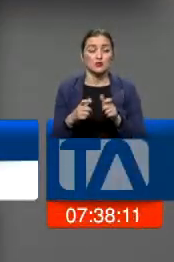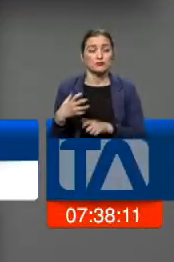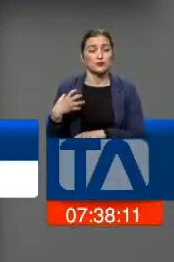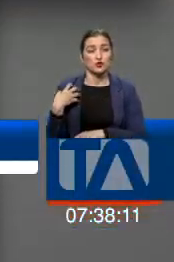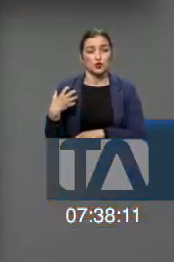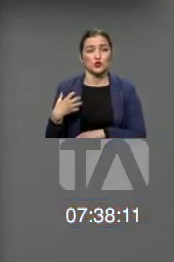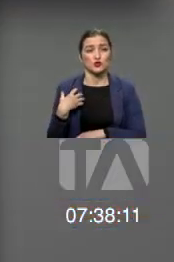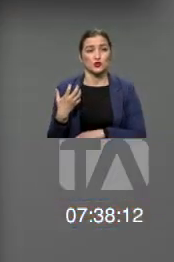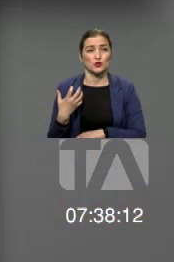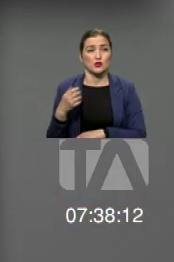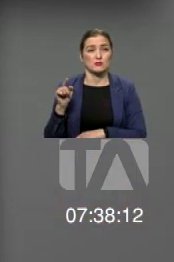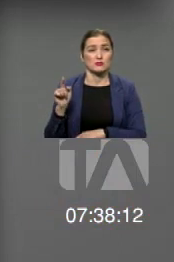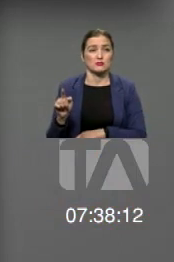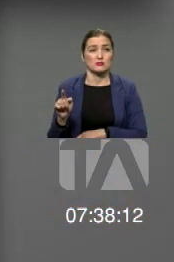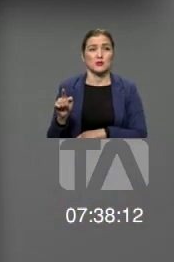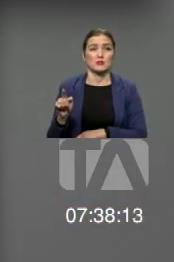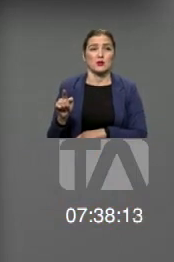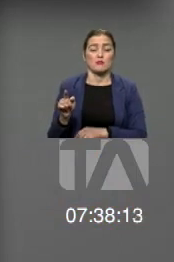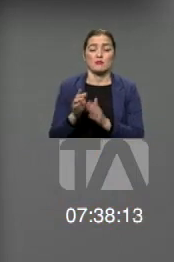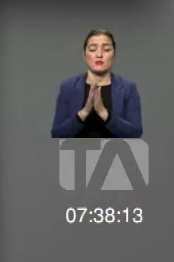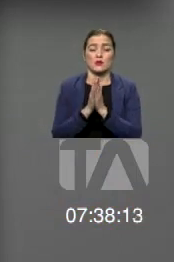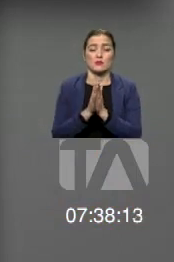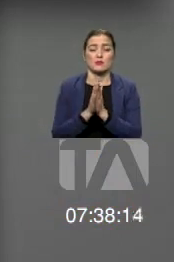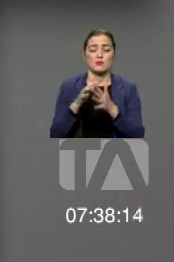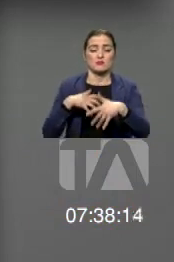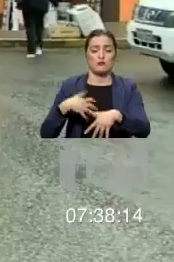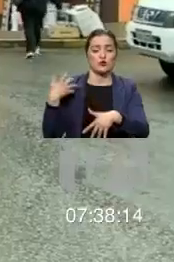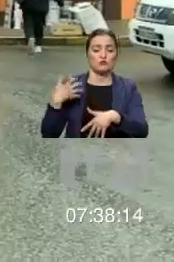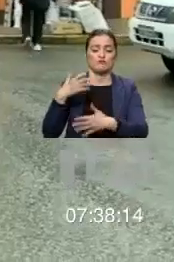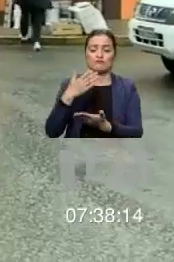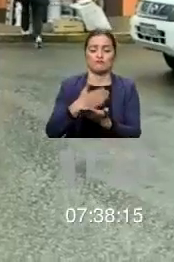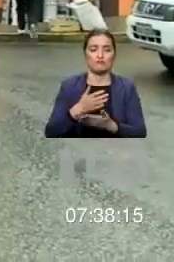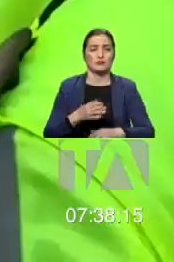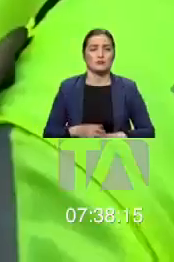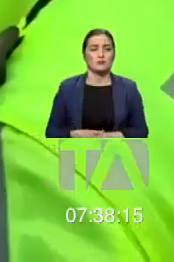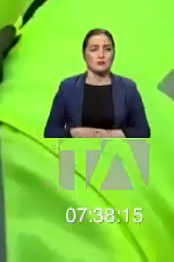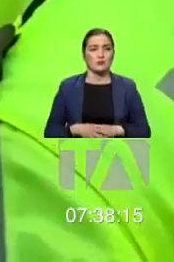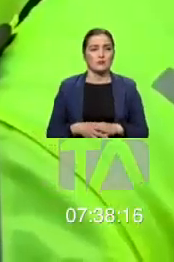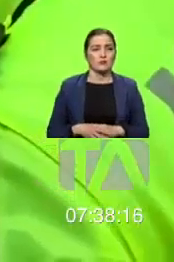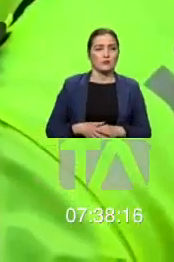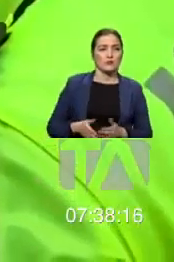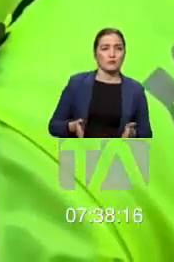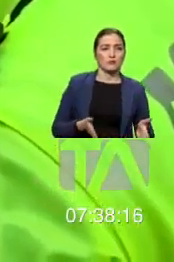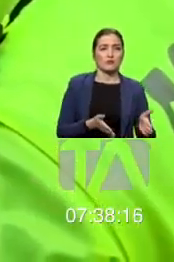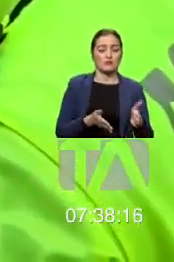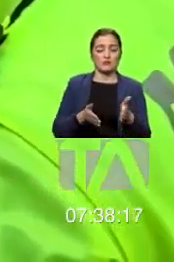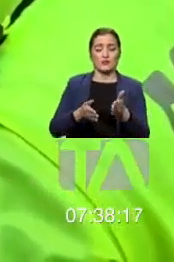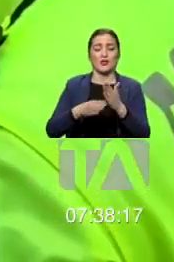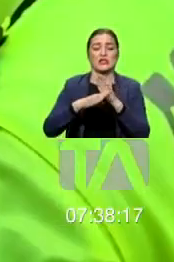a deponer su medida. Vale señalar que las vías de acceso a la provincia han sido